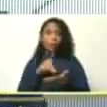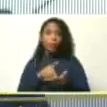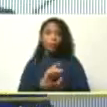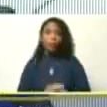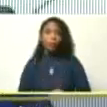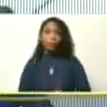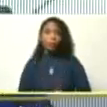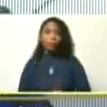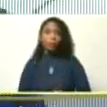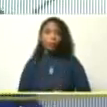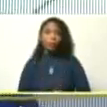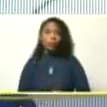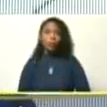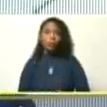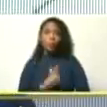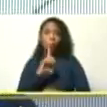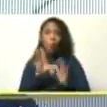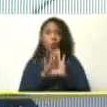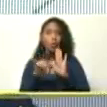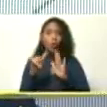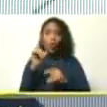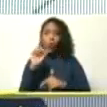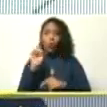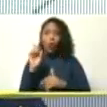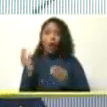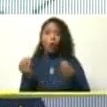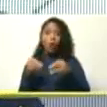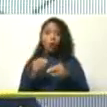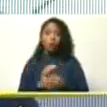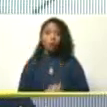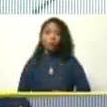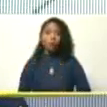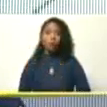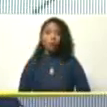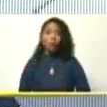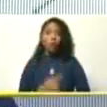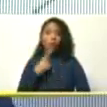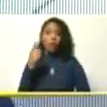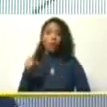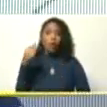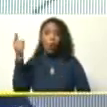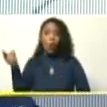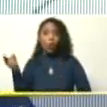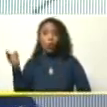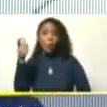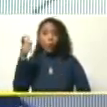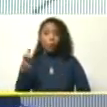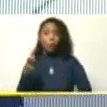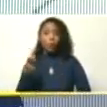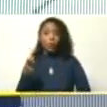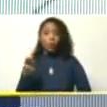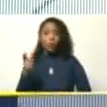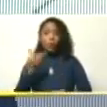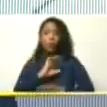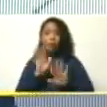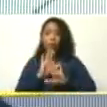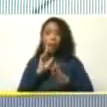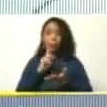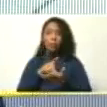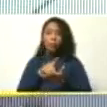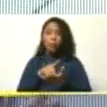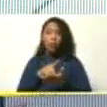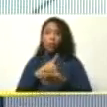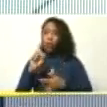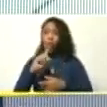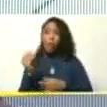¿no? Un constituyente que no estaba de acuerdo con lo que decía otro constituyente y ya había intervenido y ya